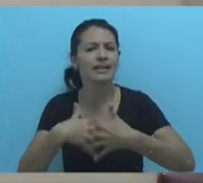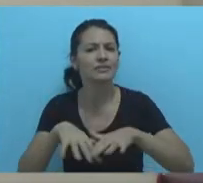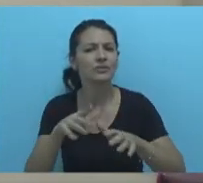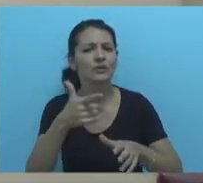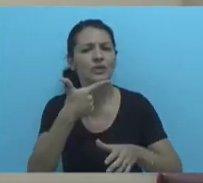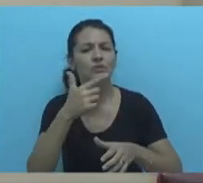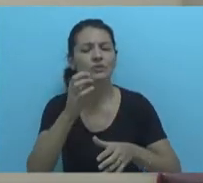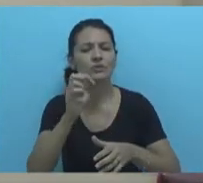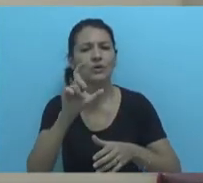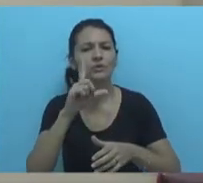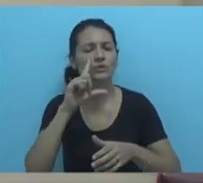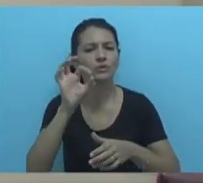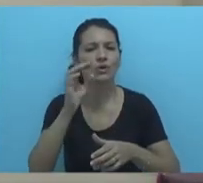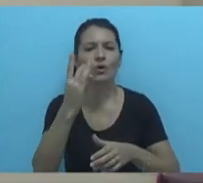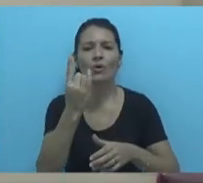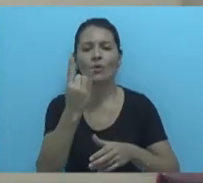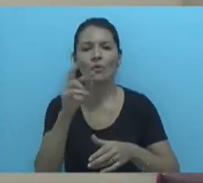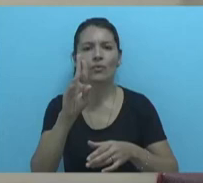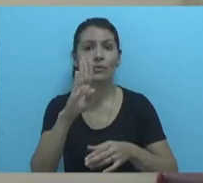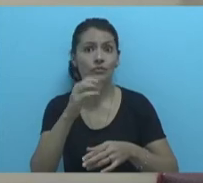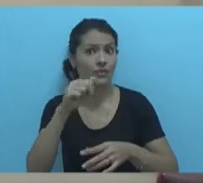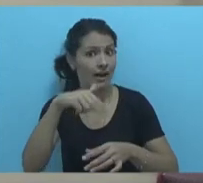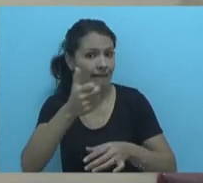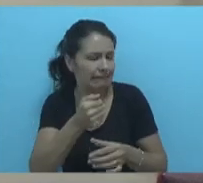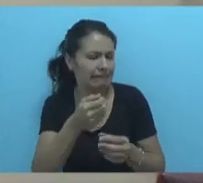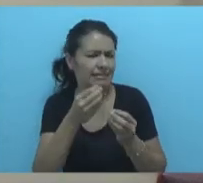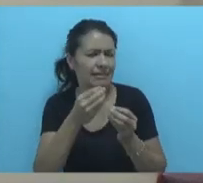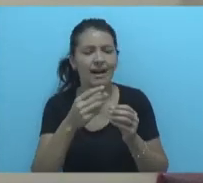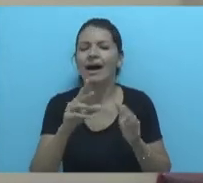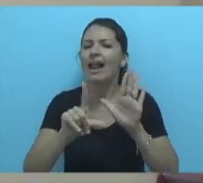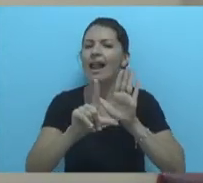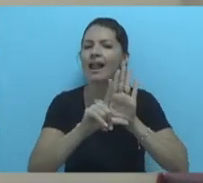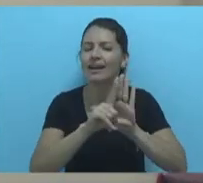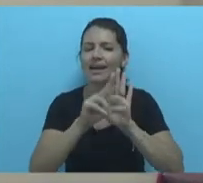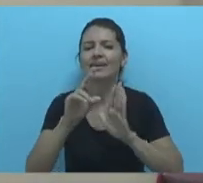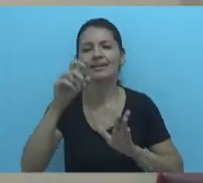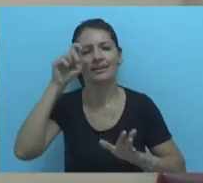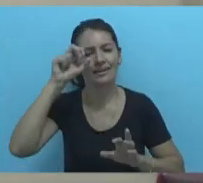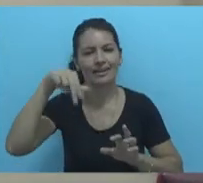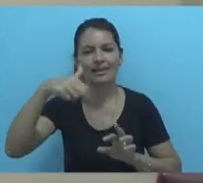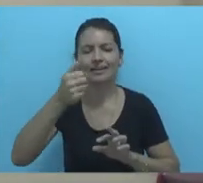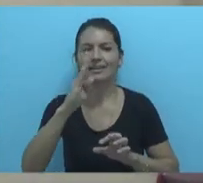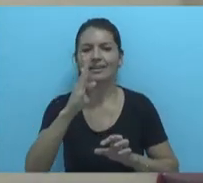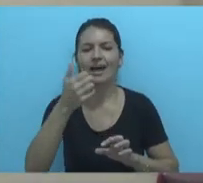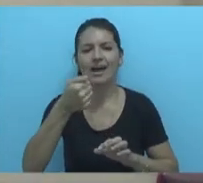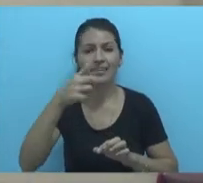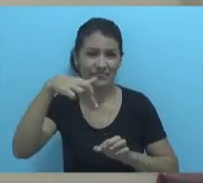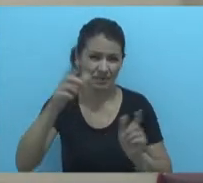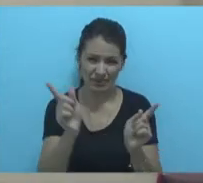habitualmente como la Ley RENAVAP. Voy a traer algunos datos que